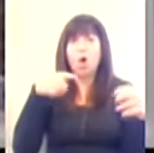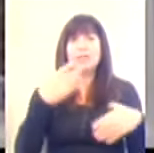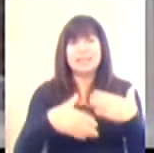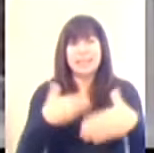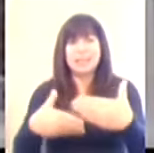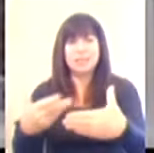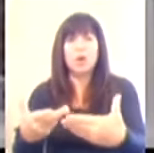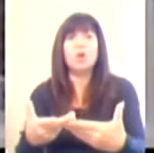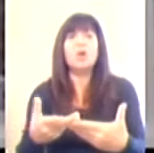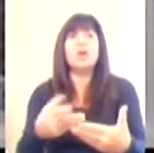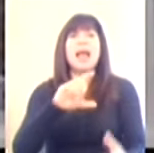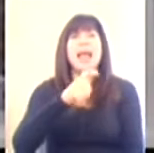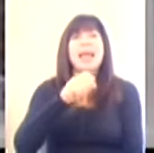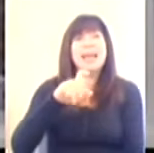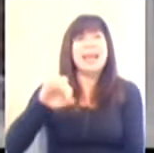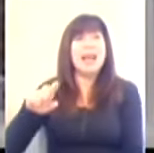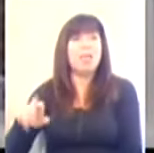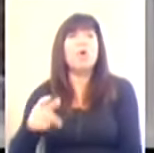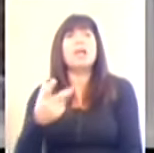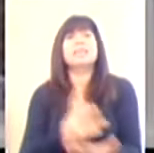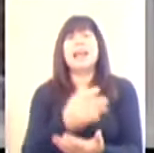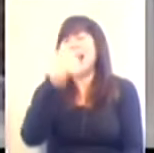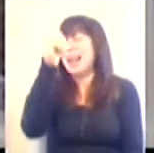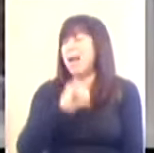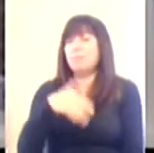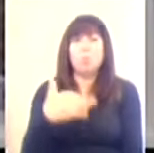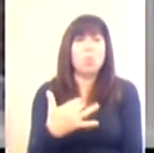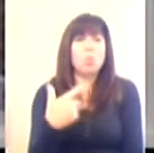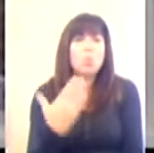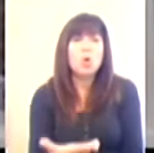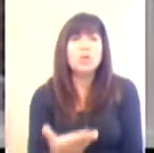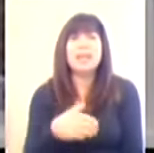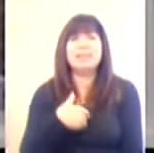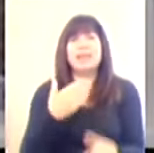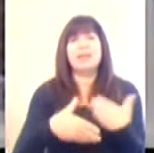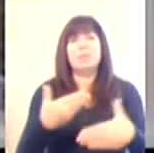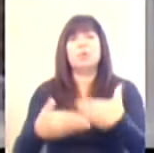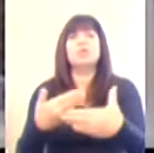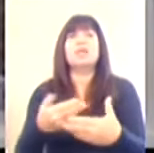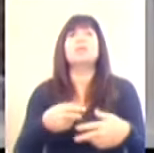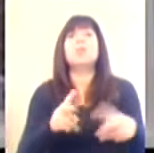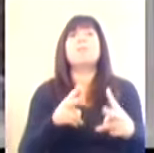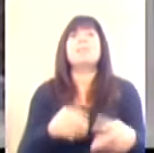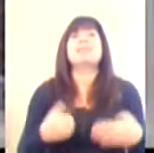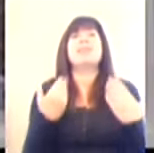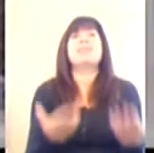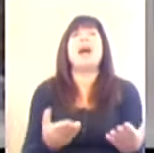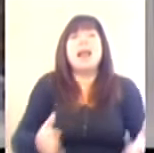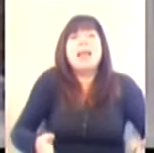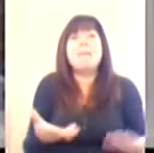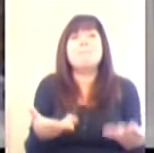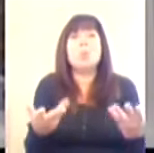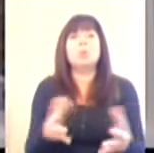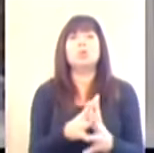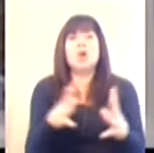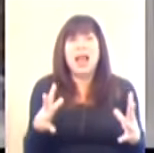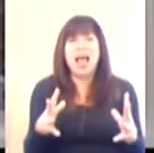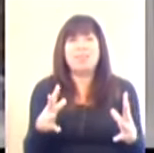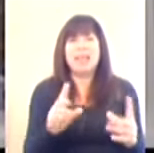una de sus integrantes han sido claves en este proceso, permitiendo darle un activo impulso a esta